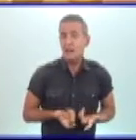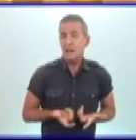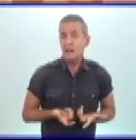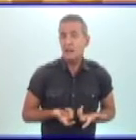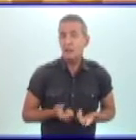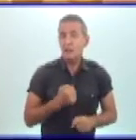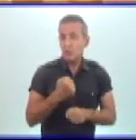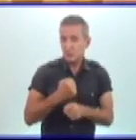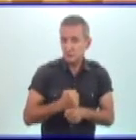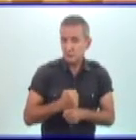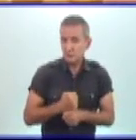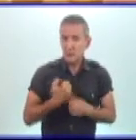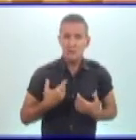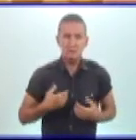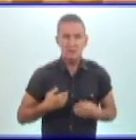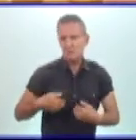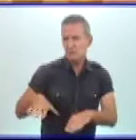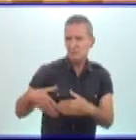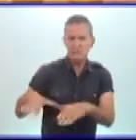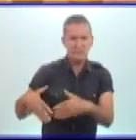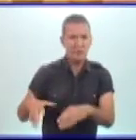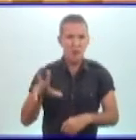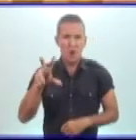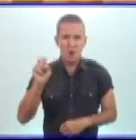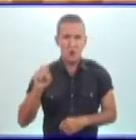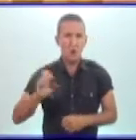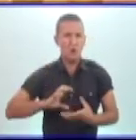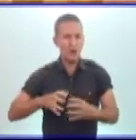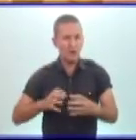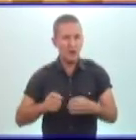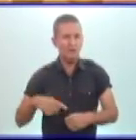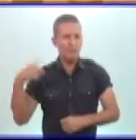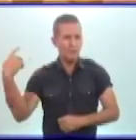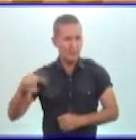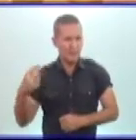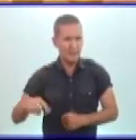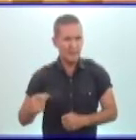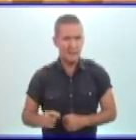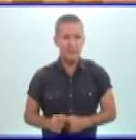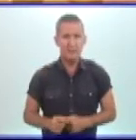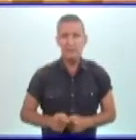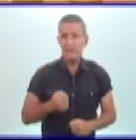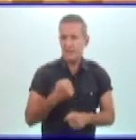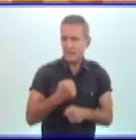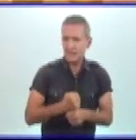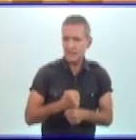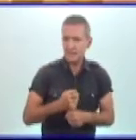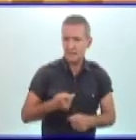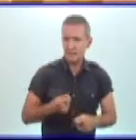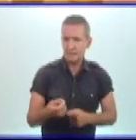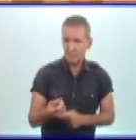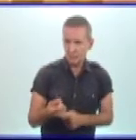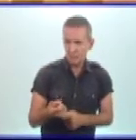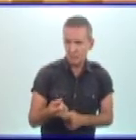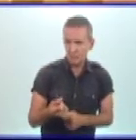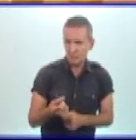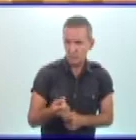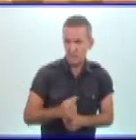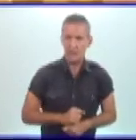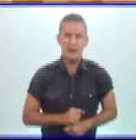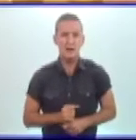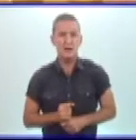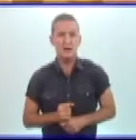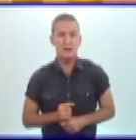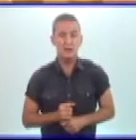a ir quedando en desuso también por nuevas formas de explotación. El trabajo asalariado y el arrendatario. Quiere decir